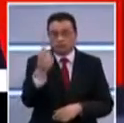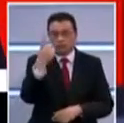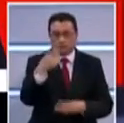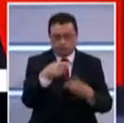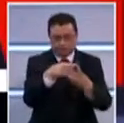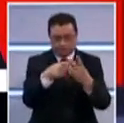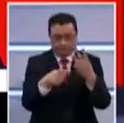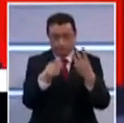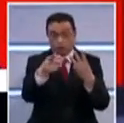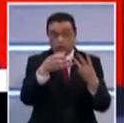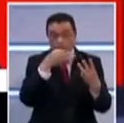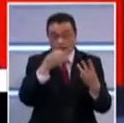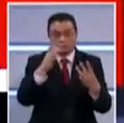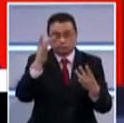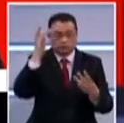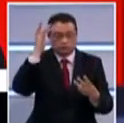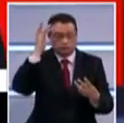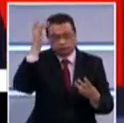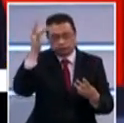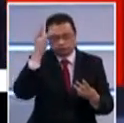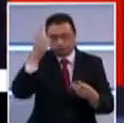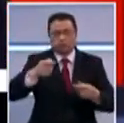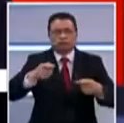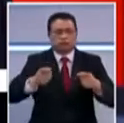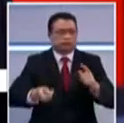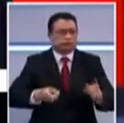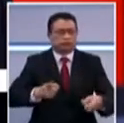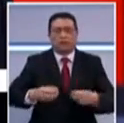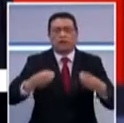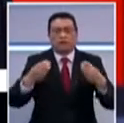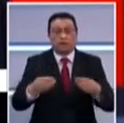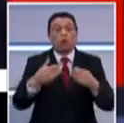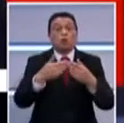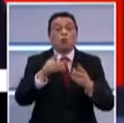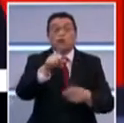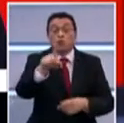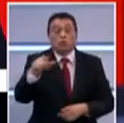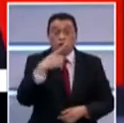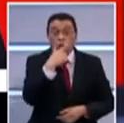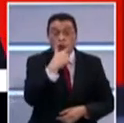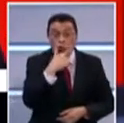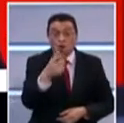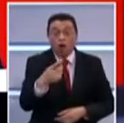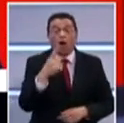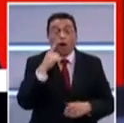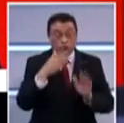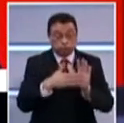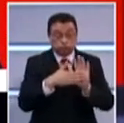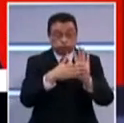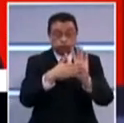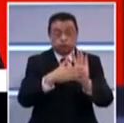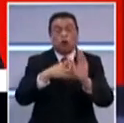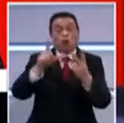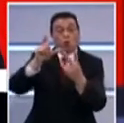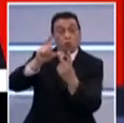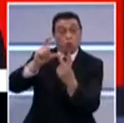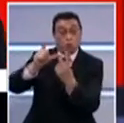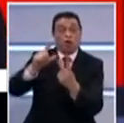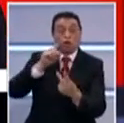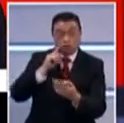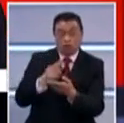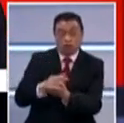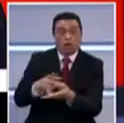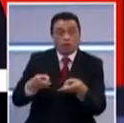tienen la competencia para desarrollar su cargo y cualquier persona que dude de ello están disponibles los currículums y no solamente de ellos